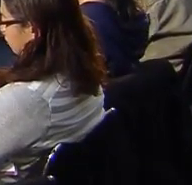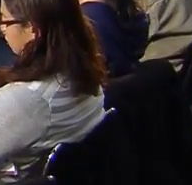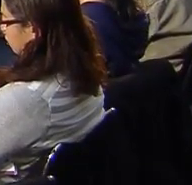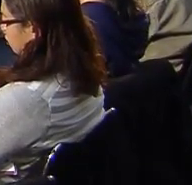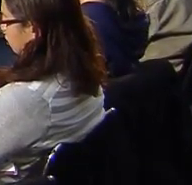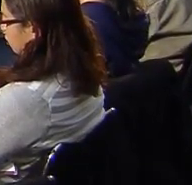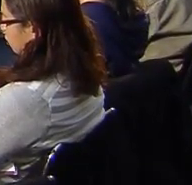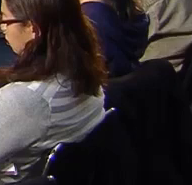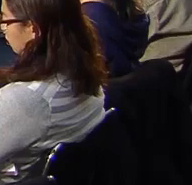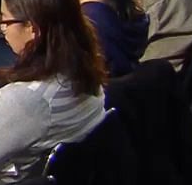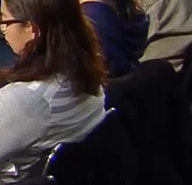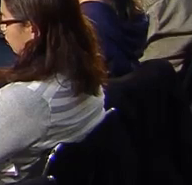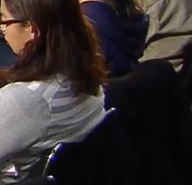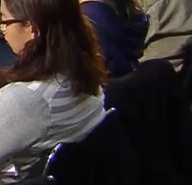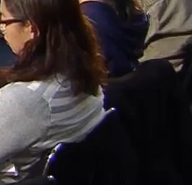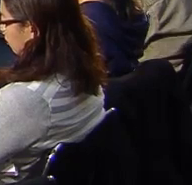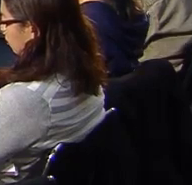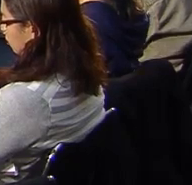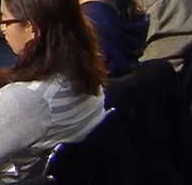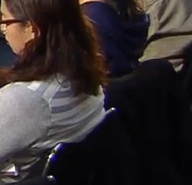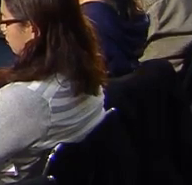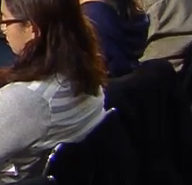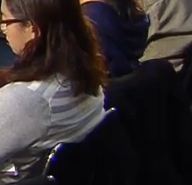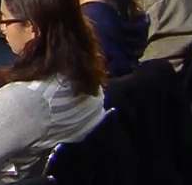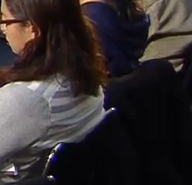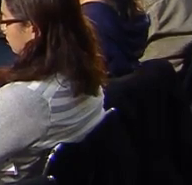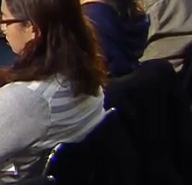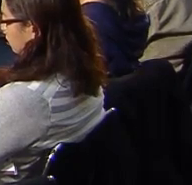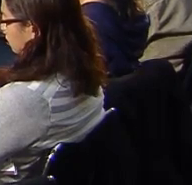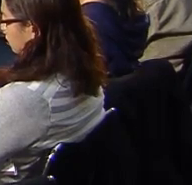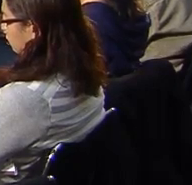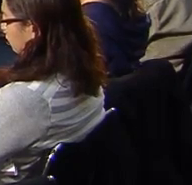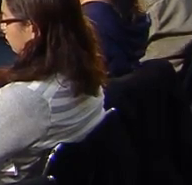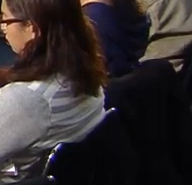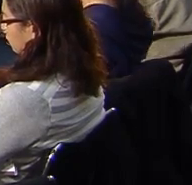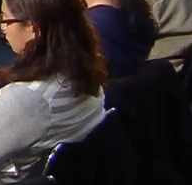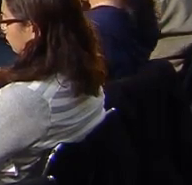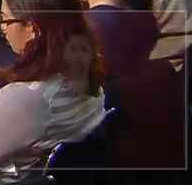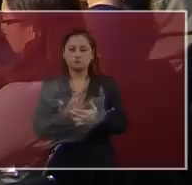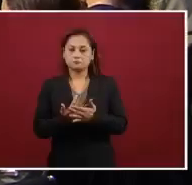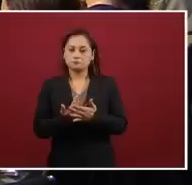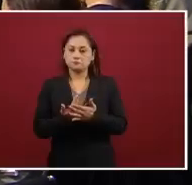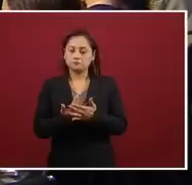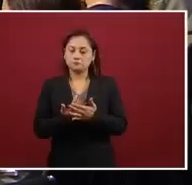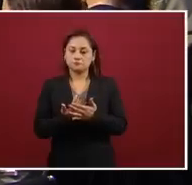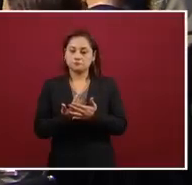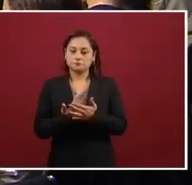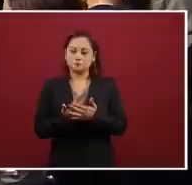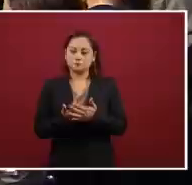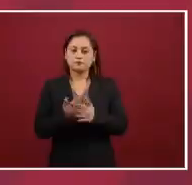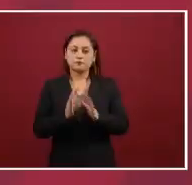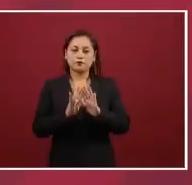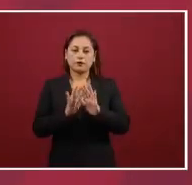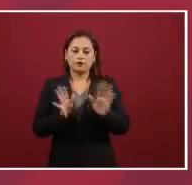Entonces, hay que esperar nada más que concluyan las